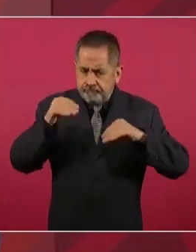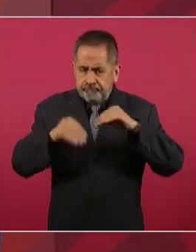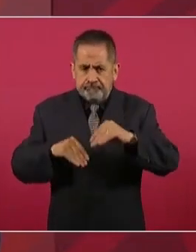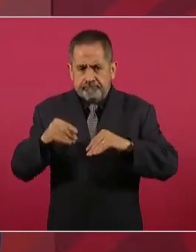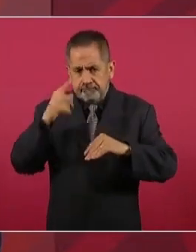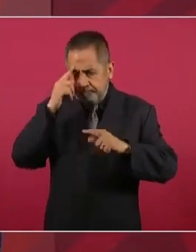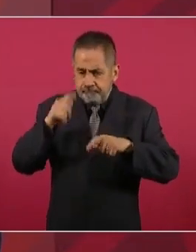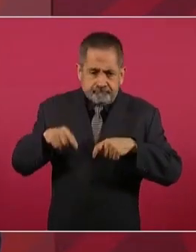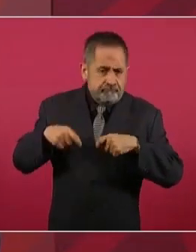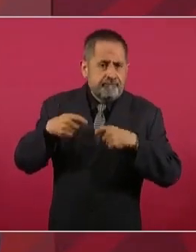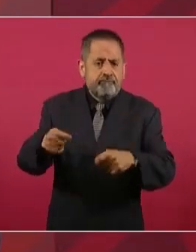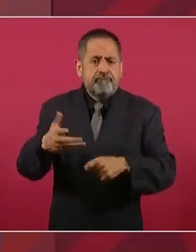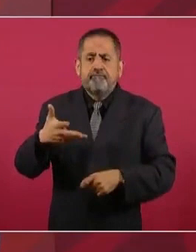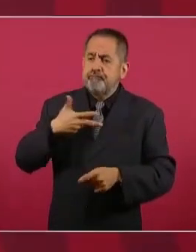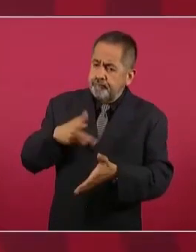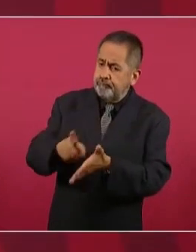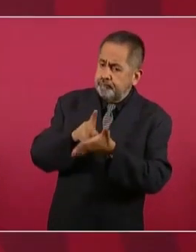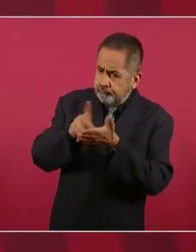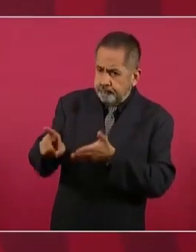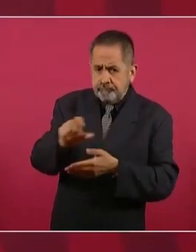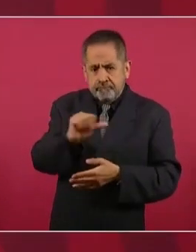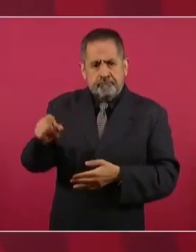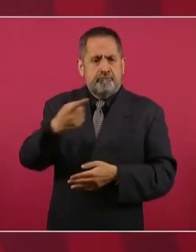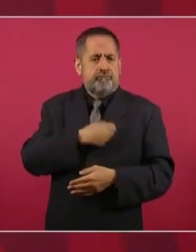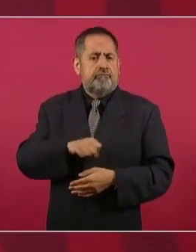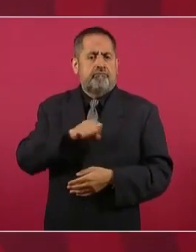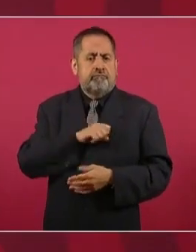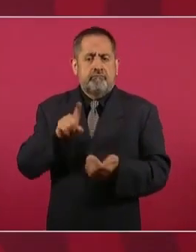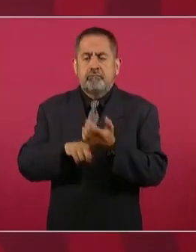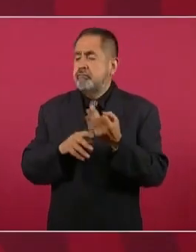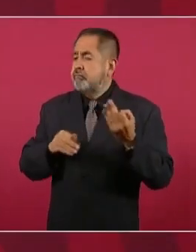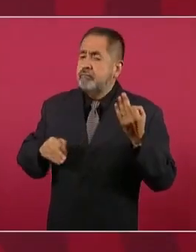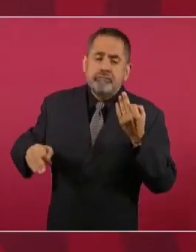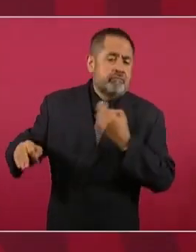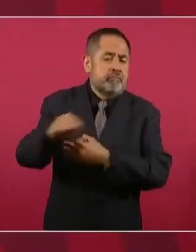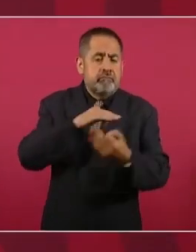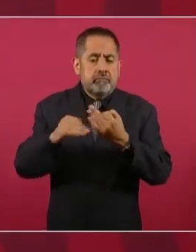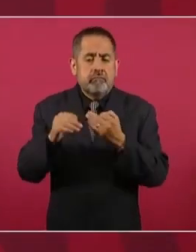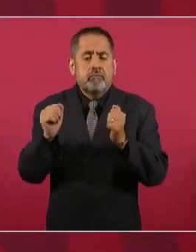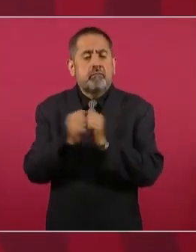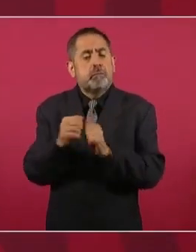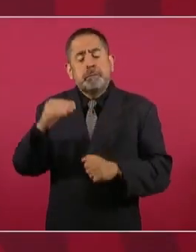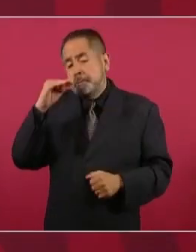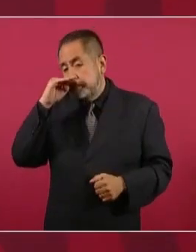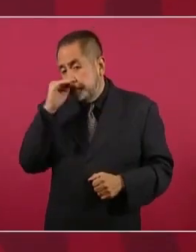es garantizar el derecho a la salud y es universal y gratuito.